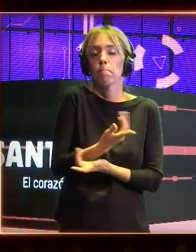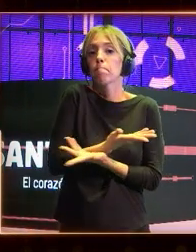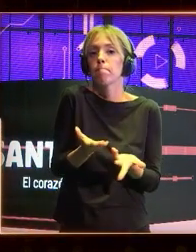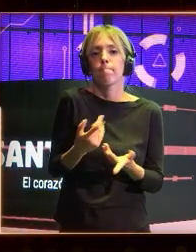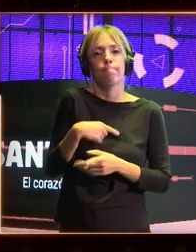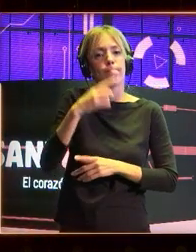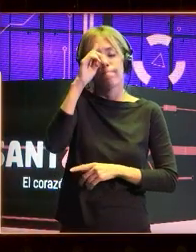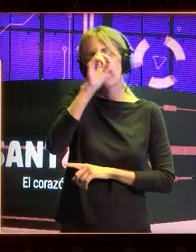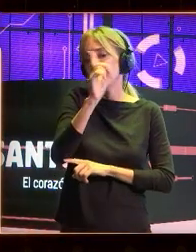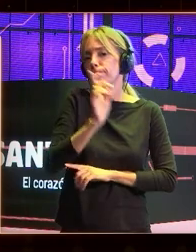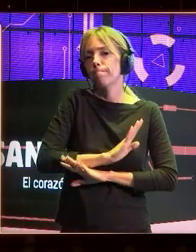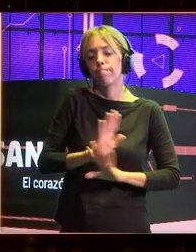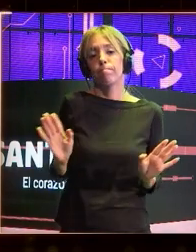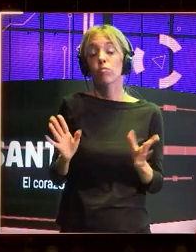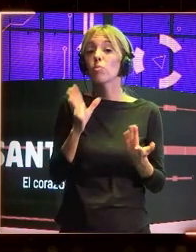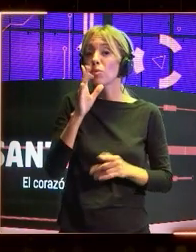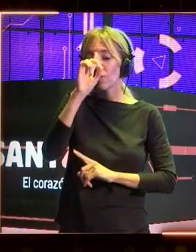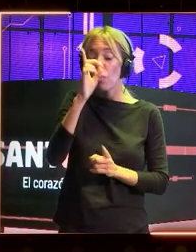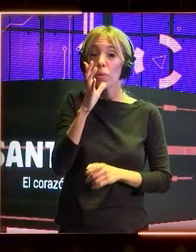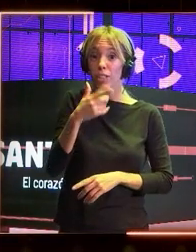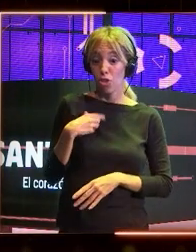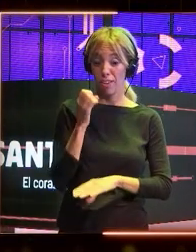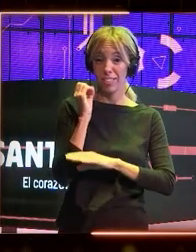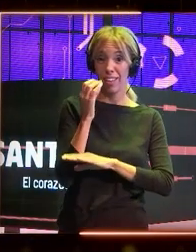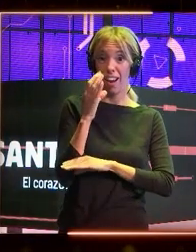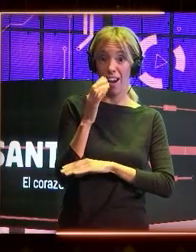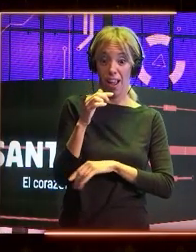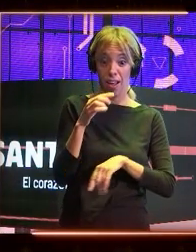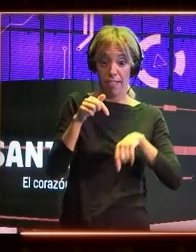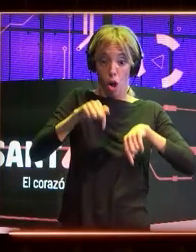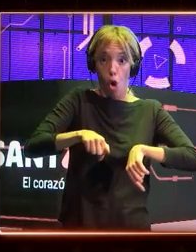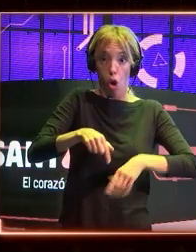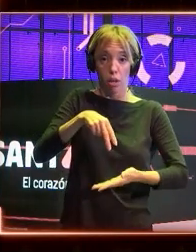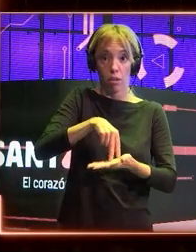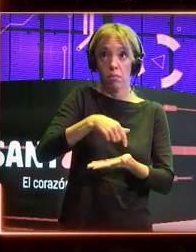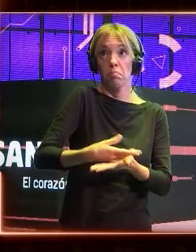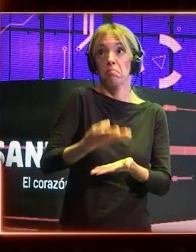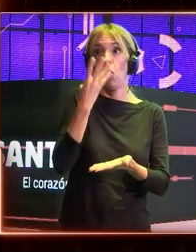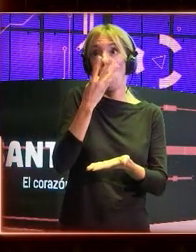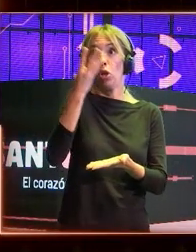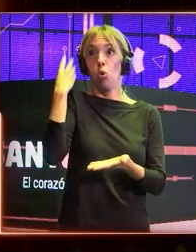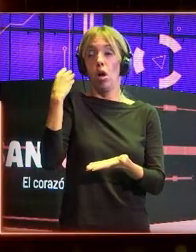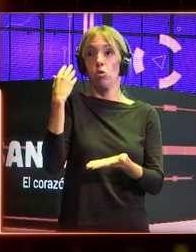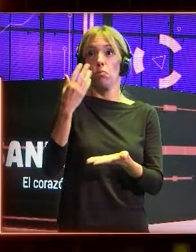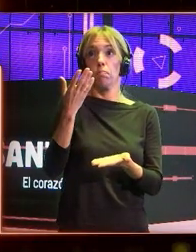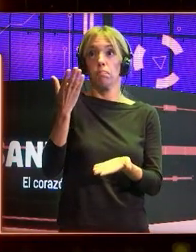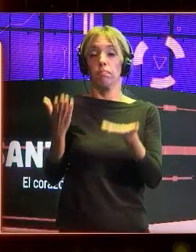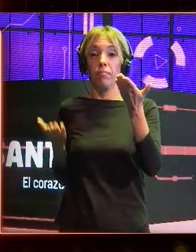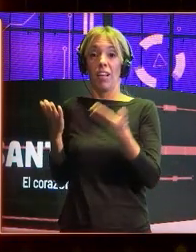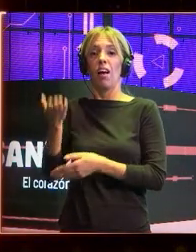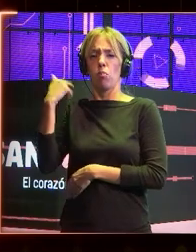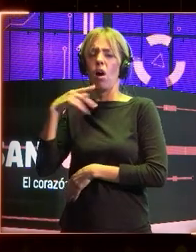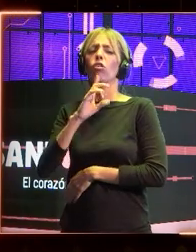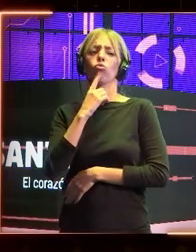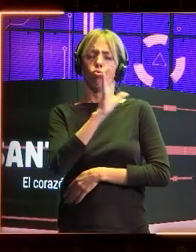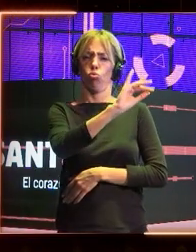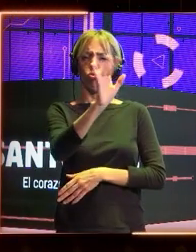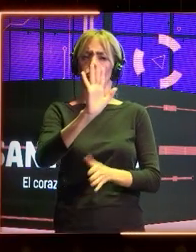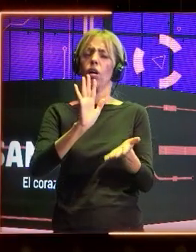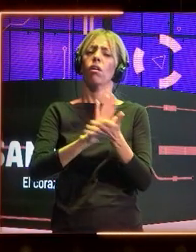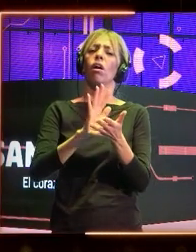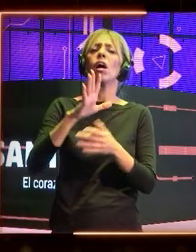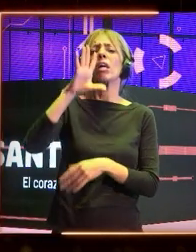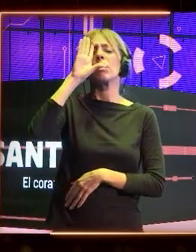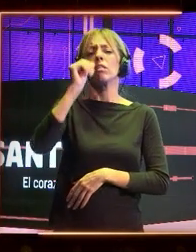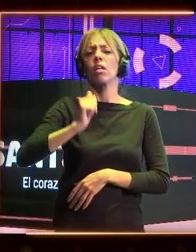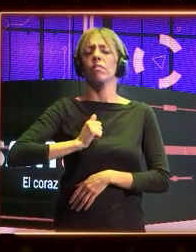sabemos no lo sabemos Porque si yo hubiera dado esta charla Hace 4 años yo hubiera dicho Mira sí la Inteligencia artificial